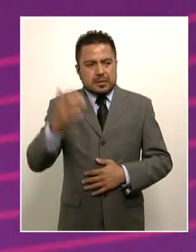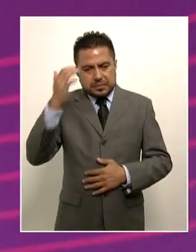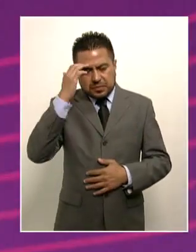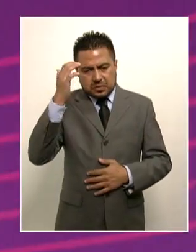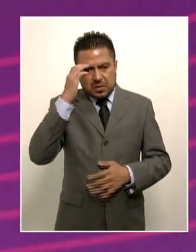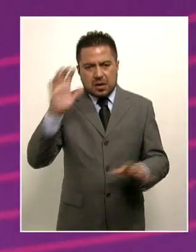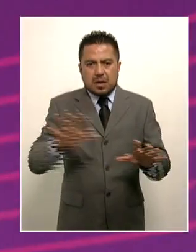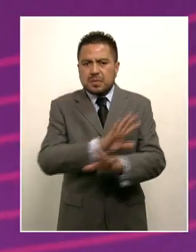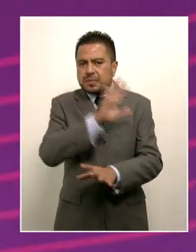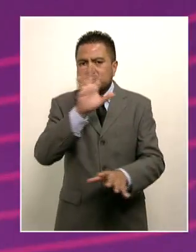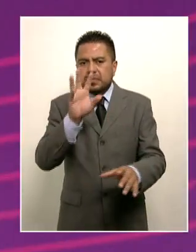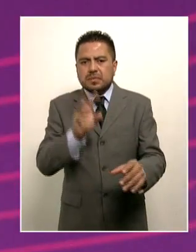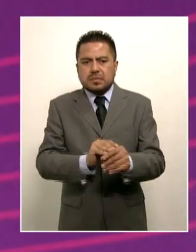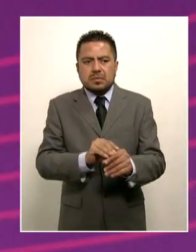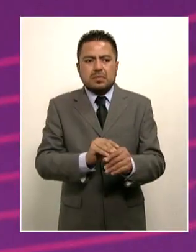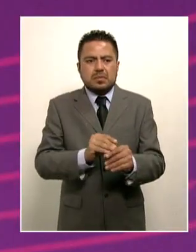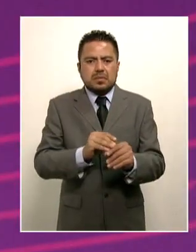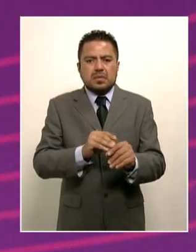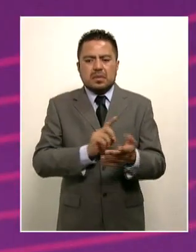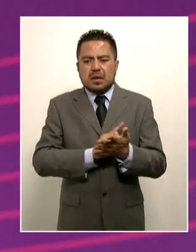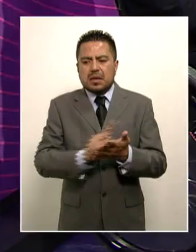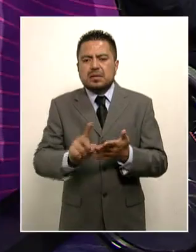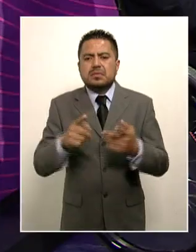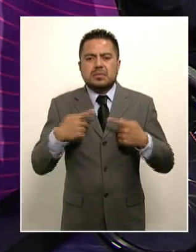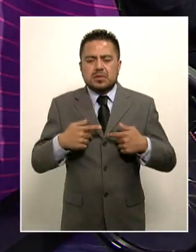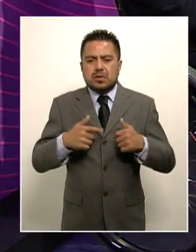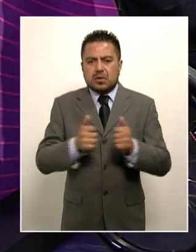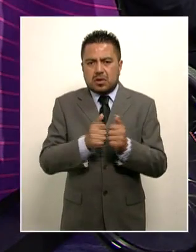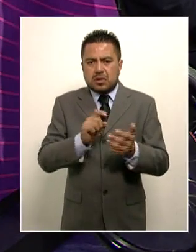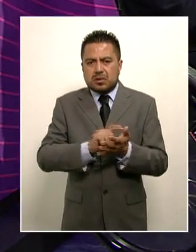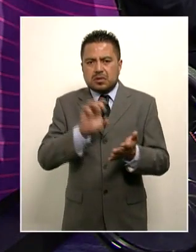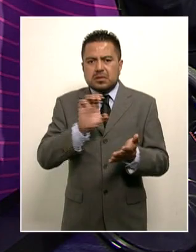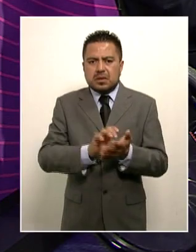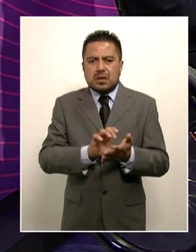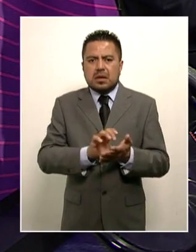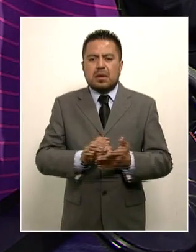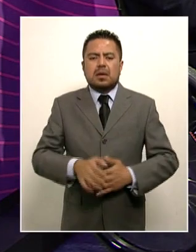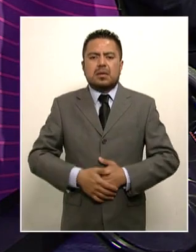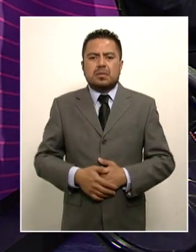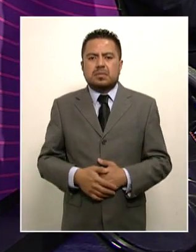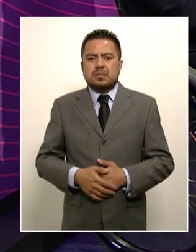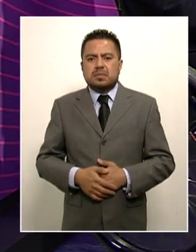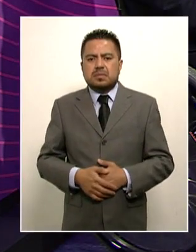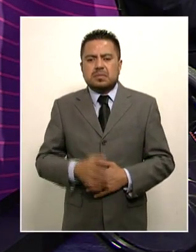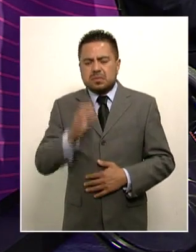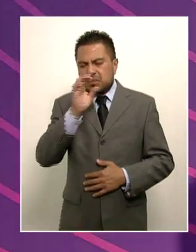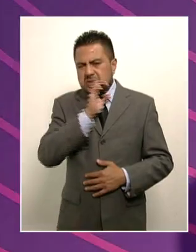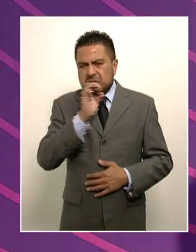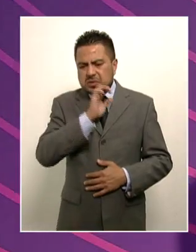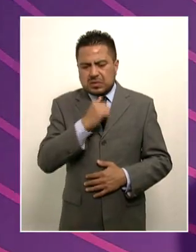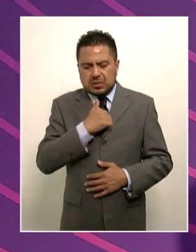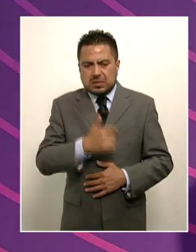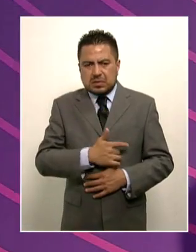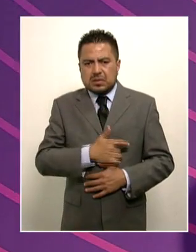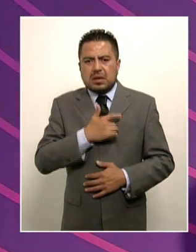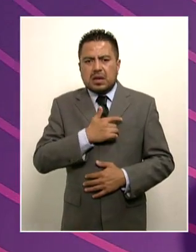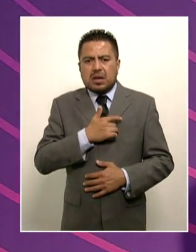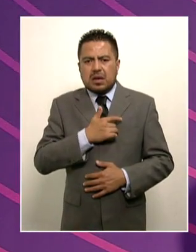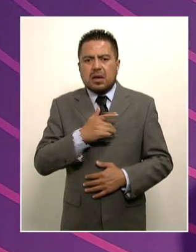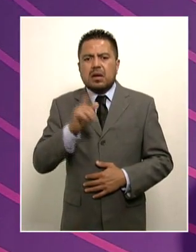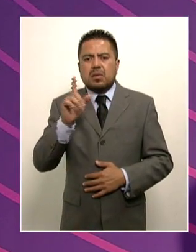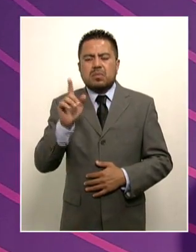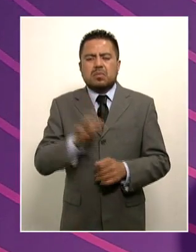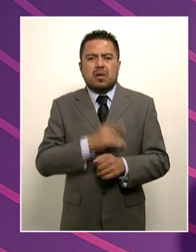conociendo toda esta parte de los derechos de las personas con discapacidad, y era muy curioso porque yo